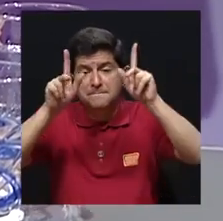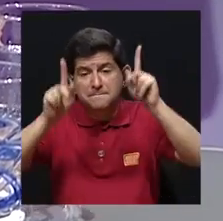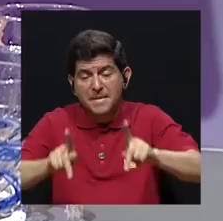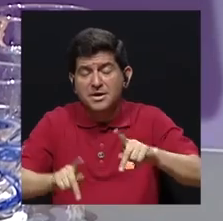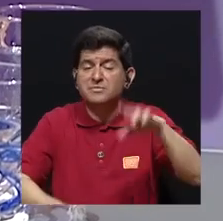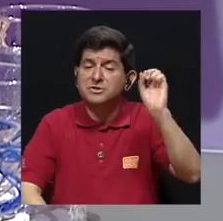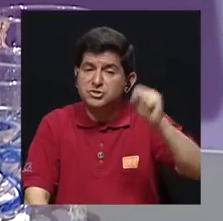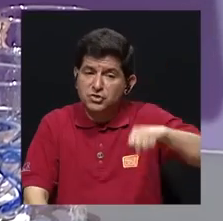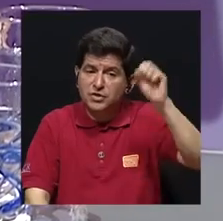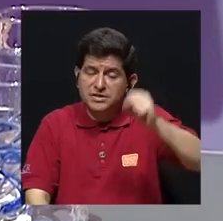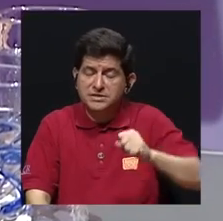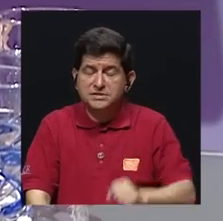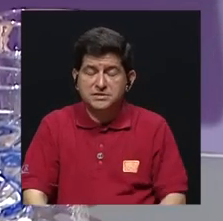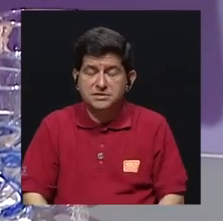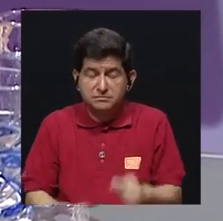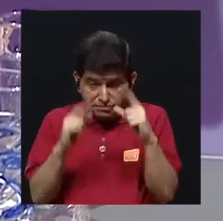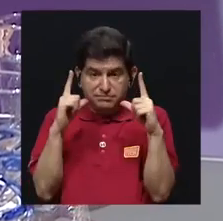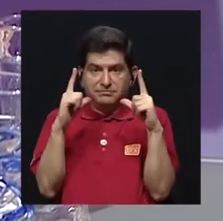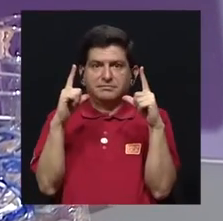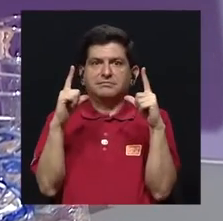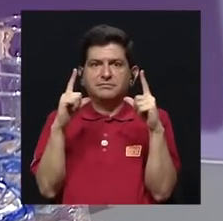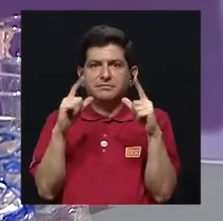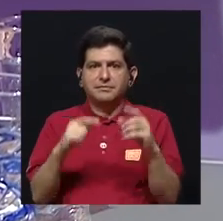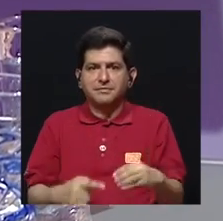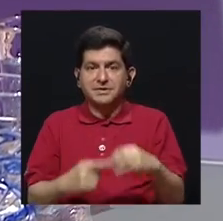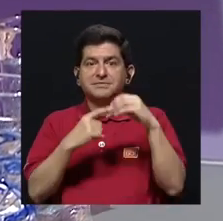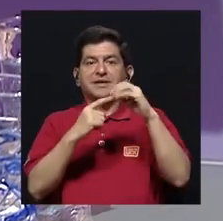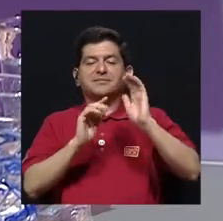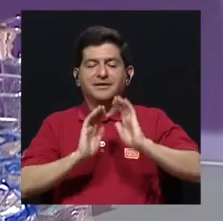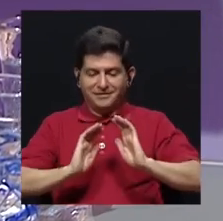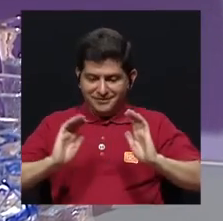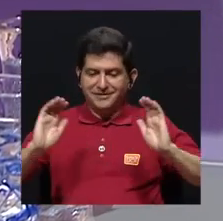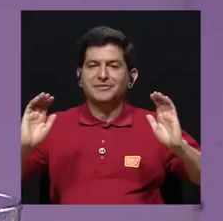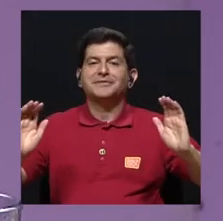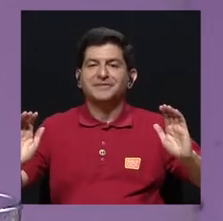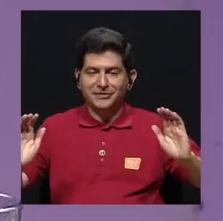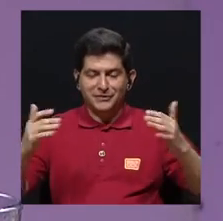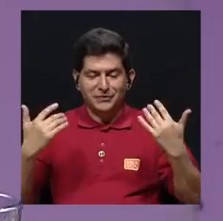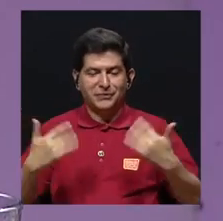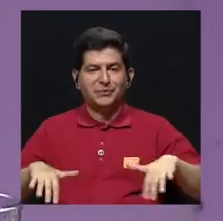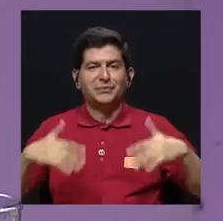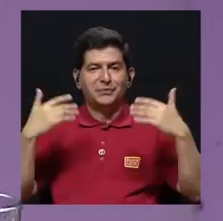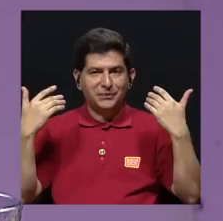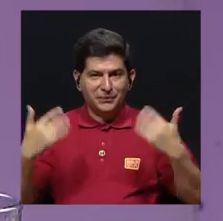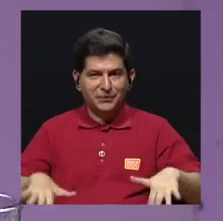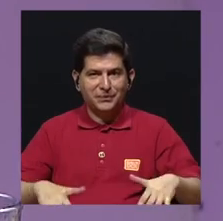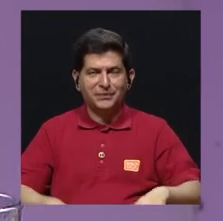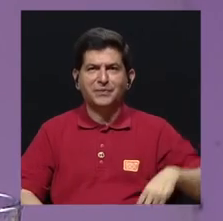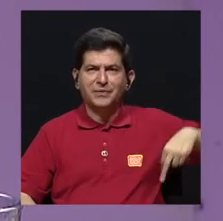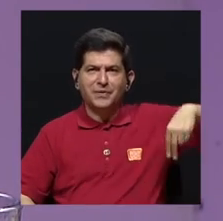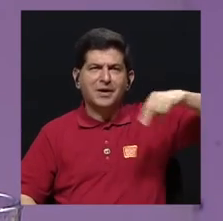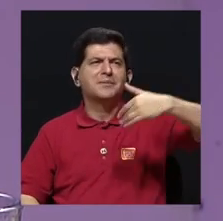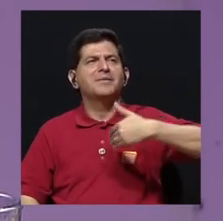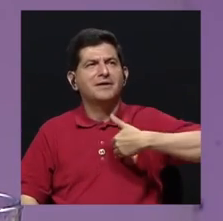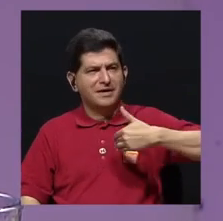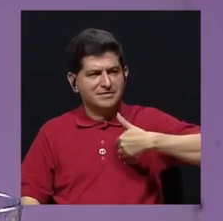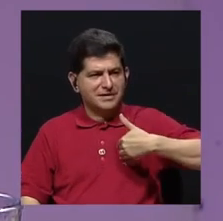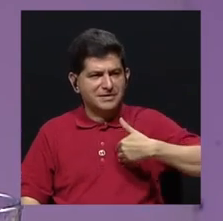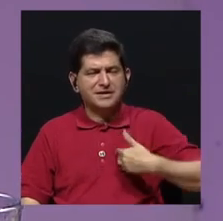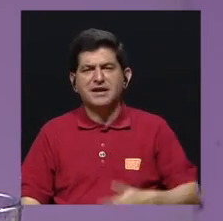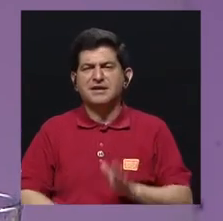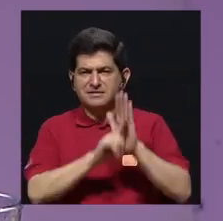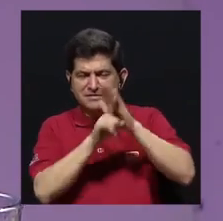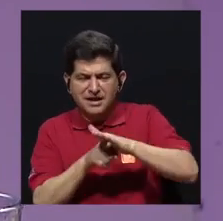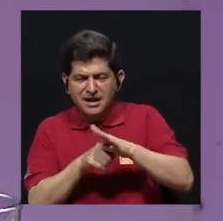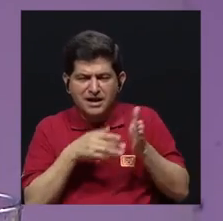¿verdad?, claro. Pero hay personas que sí se impactan, y principalmente los niños. Mucho los niños. Una caminata